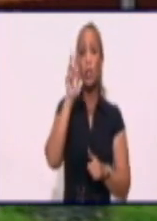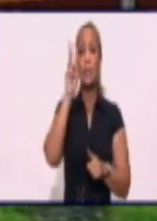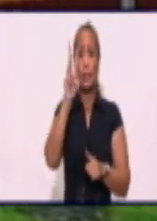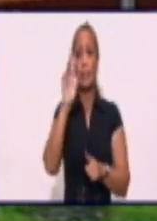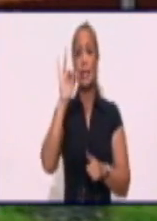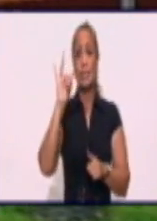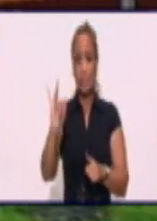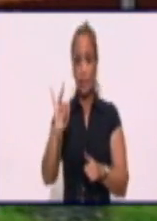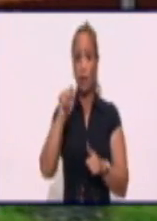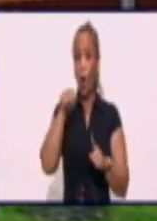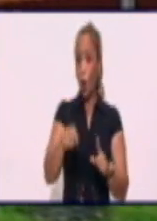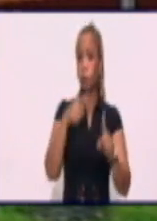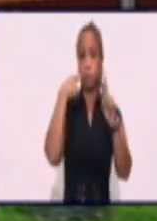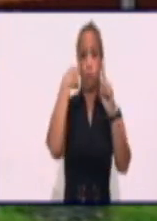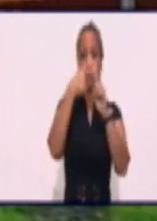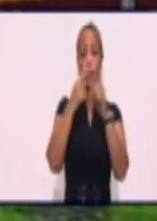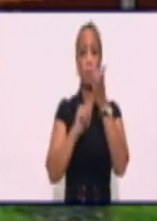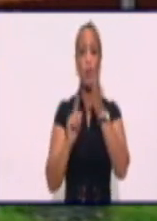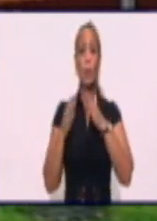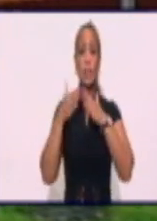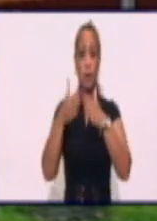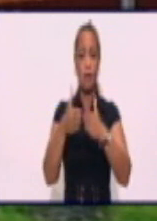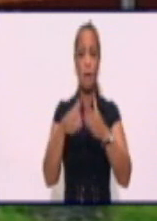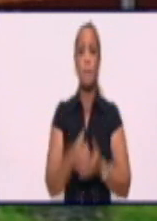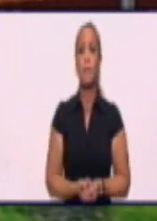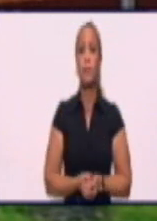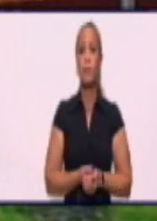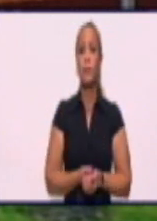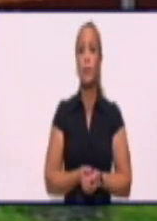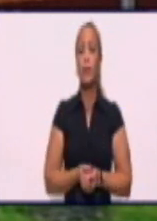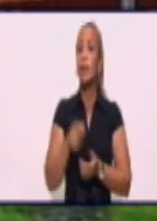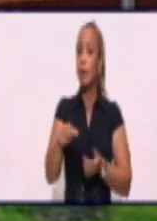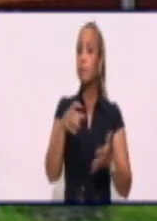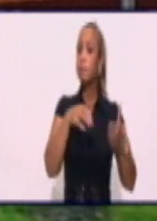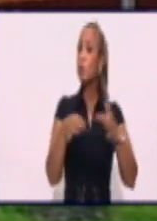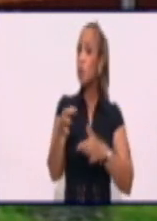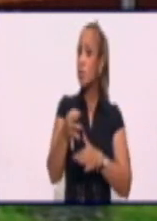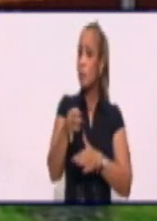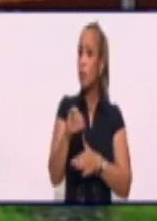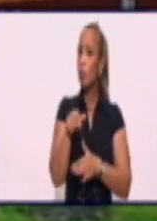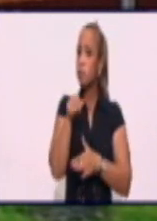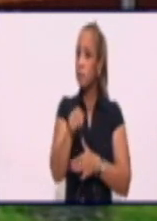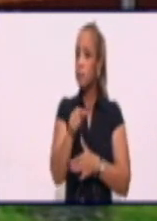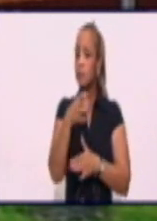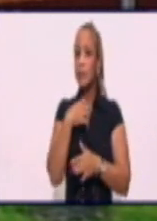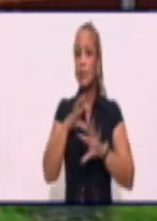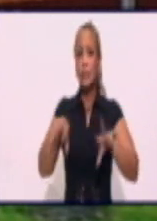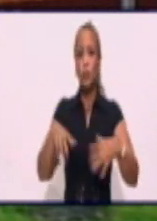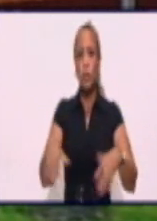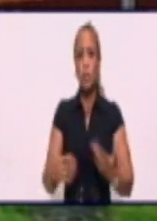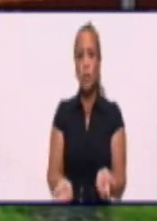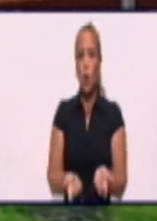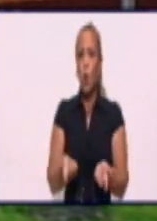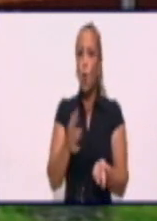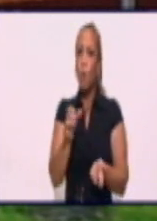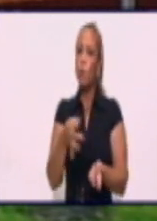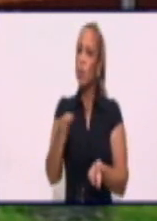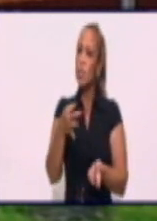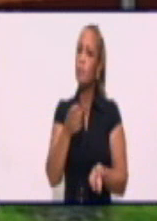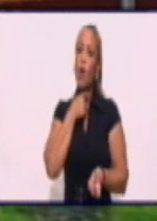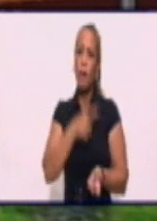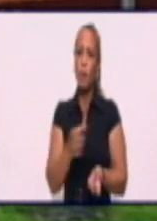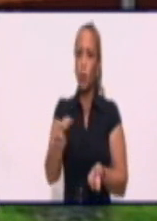positivos en Granma y hay territorios que van marcando hoy esa situación, como es el caso de Riocauto con